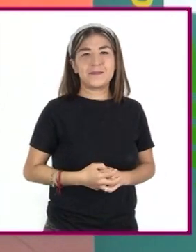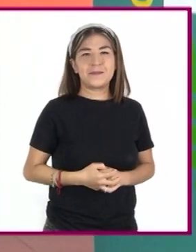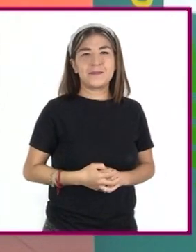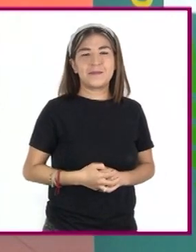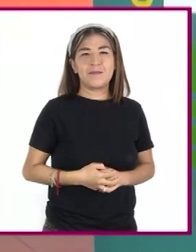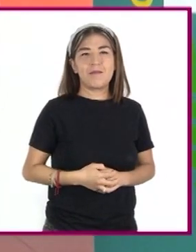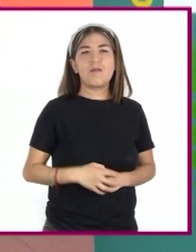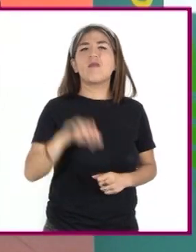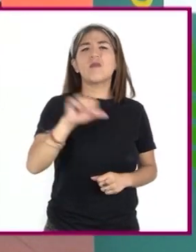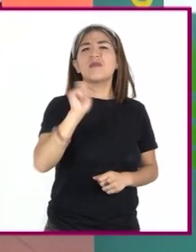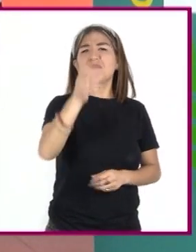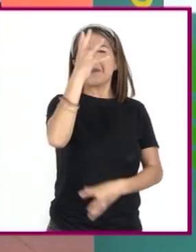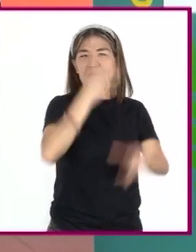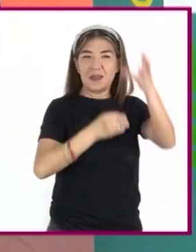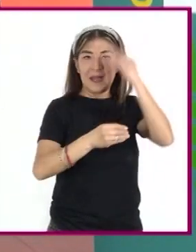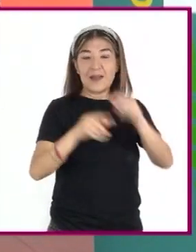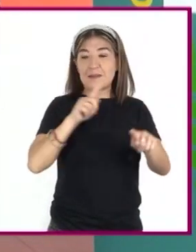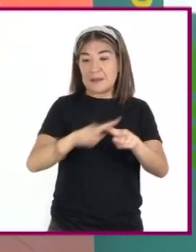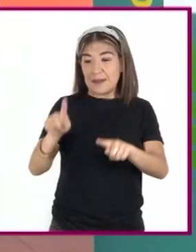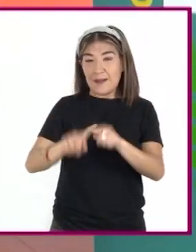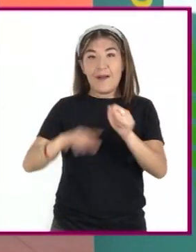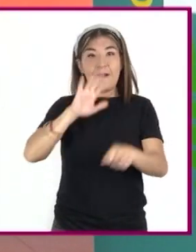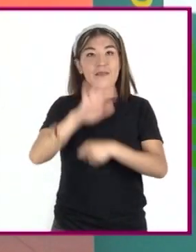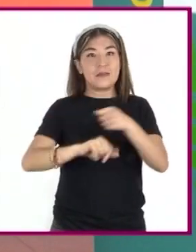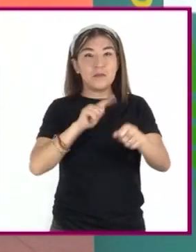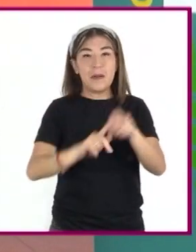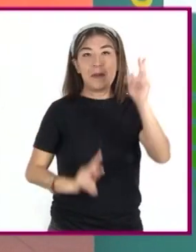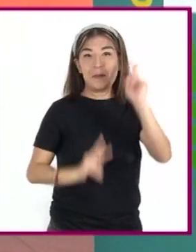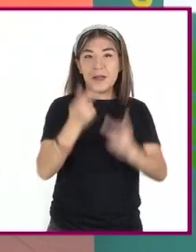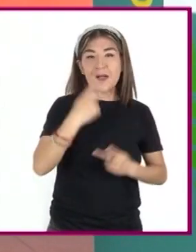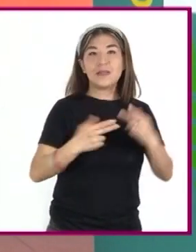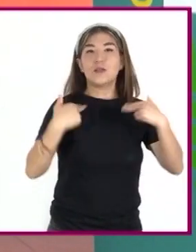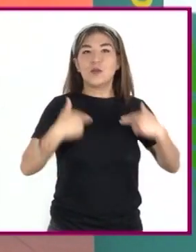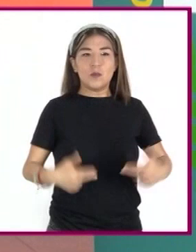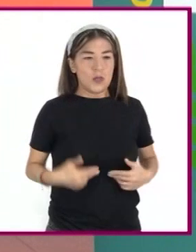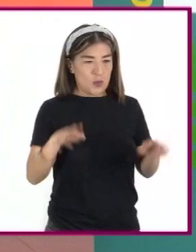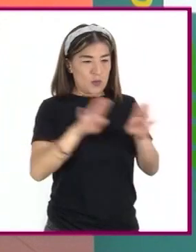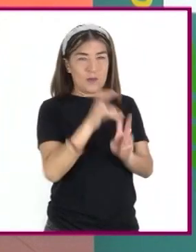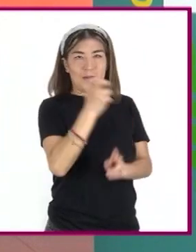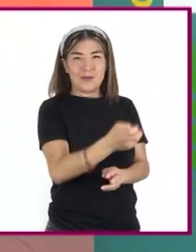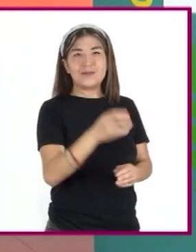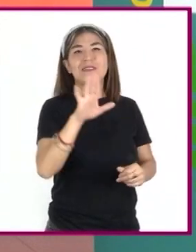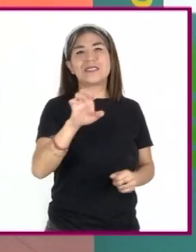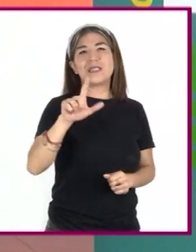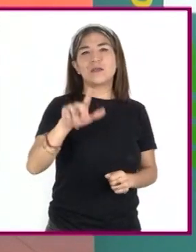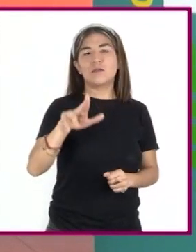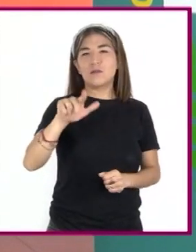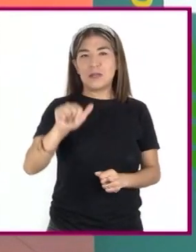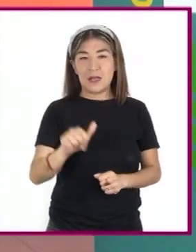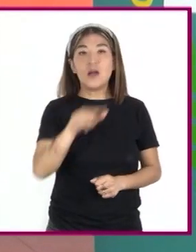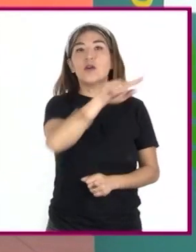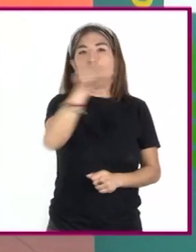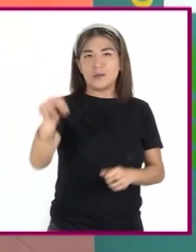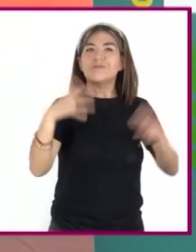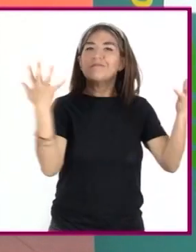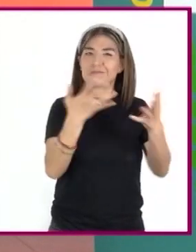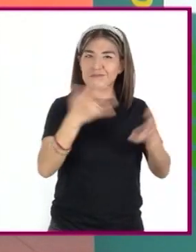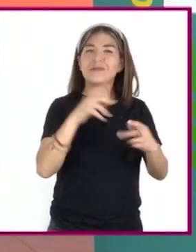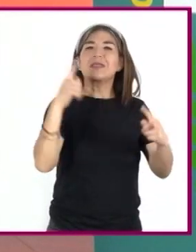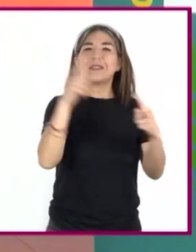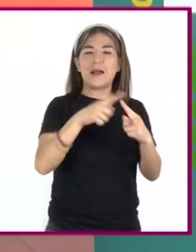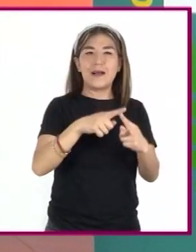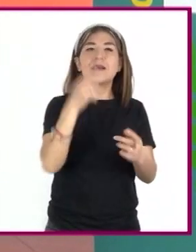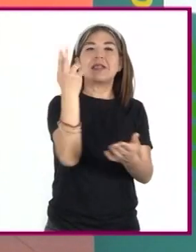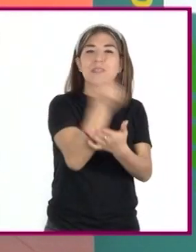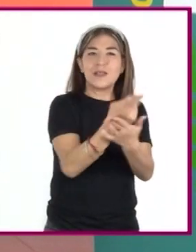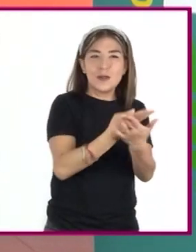Hoy aprendimos que todo ser vivo está conformado por células, por lo que lo retamos a elaborar un dibujo de un ser